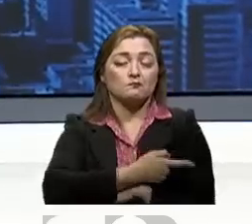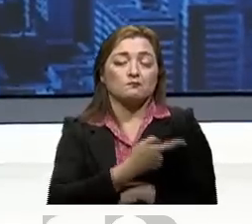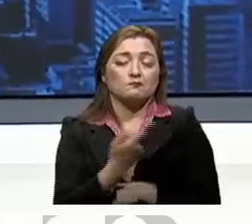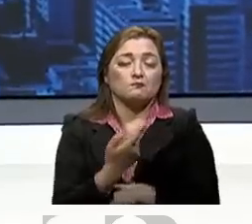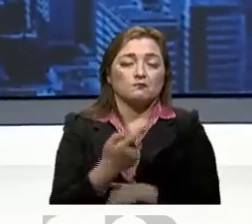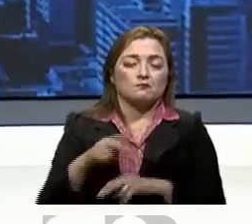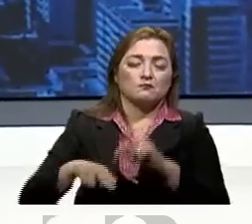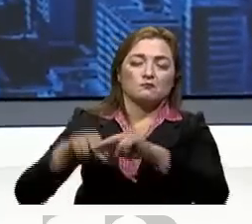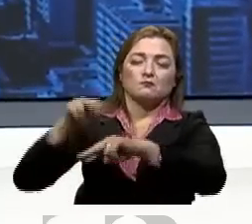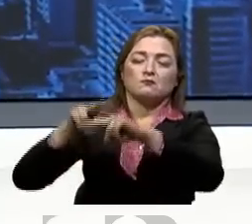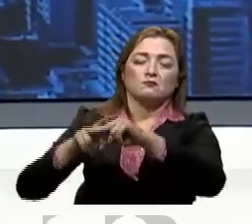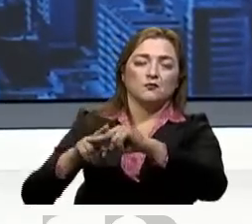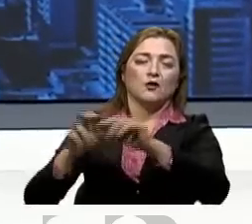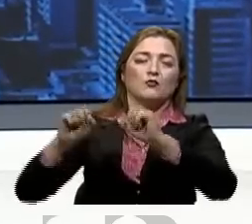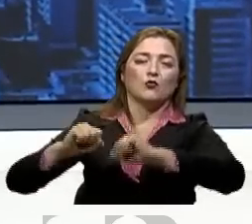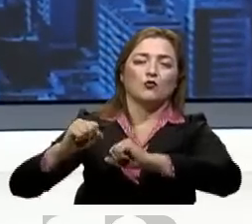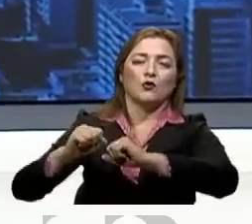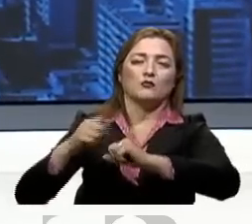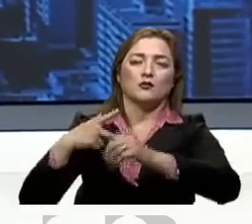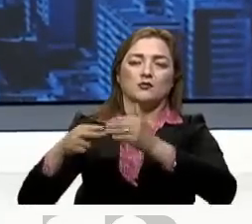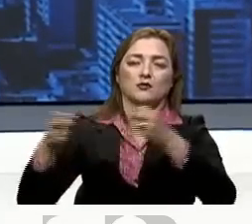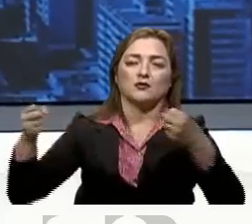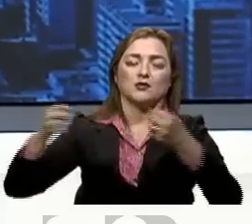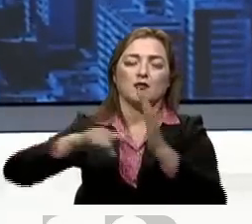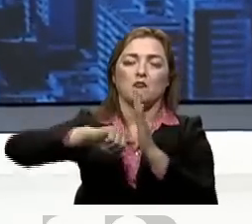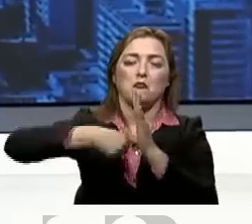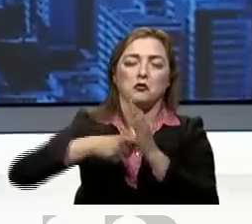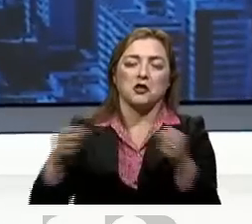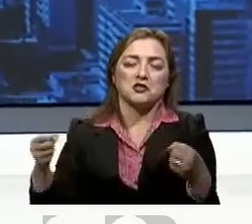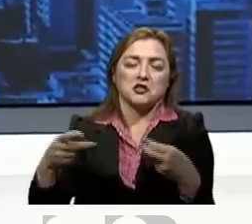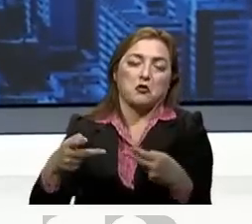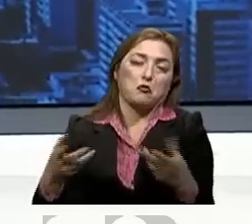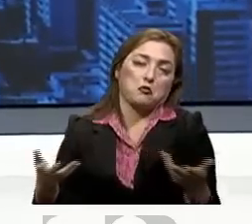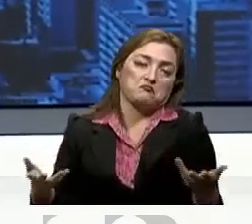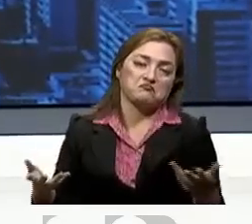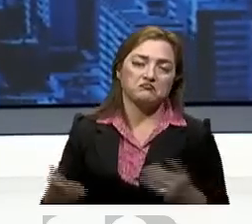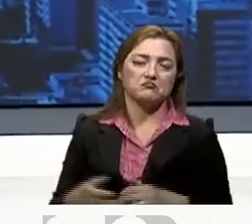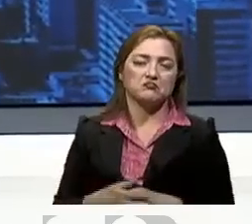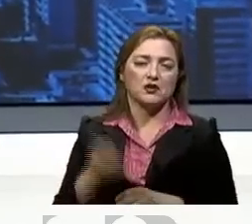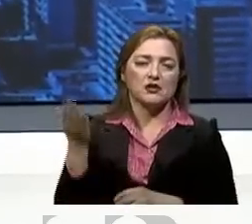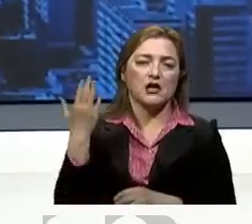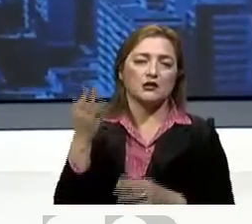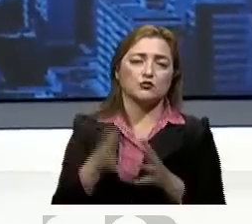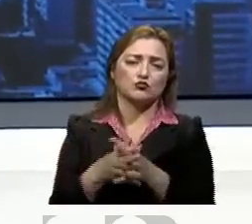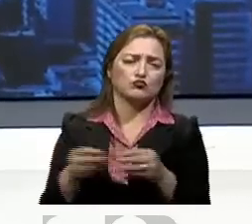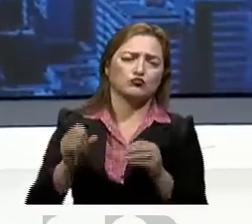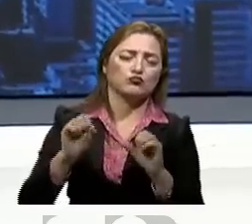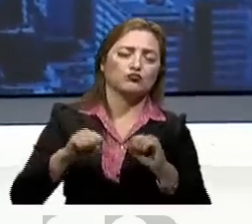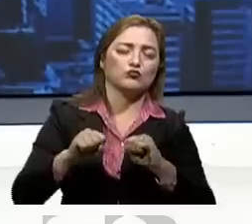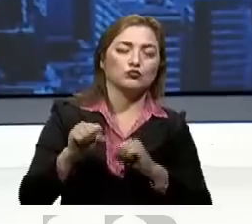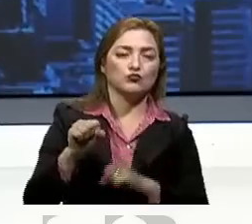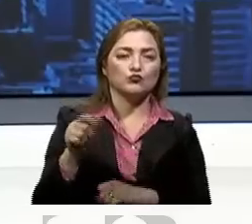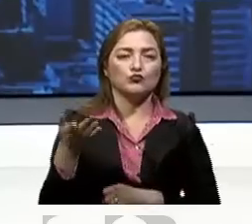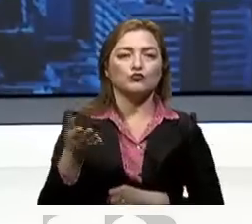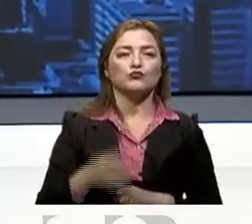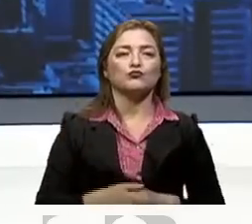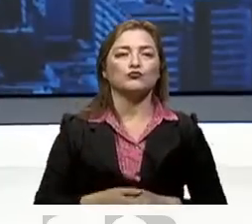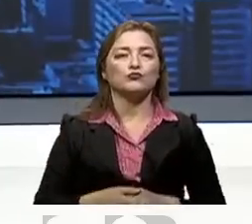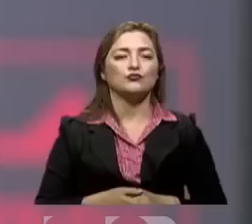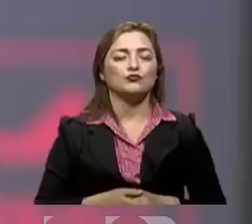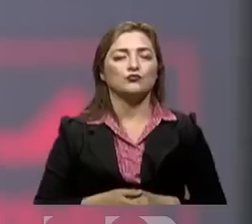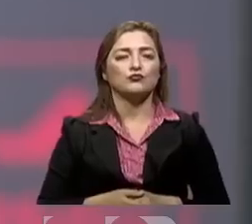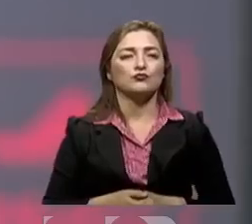esta mega obra se podría quedar sin seguro. Sin embargo, señalan que el Cabildo aún tiene opciones. Stephanie Paz con los